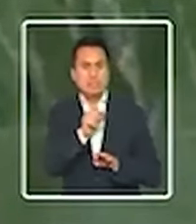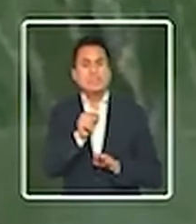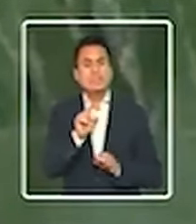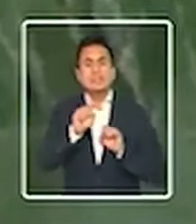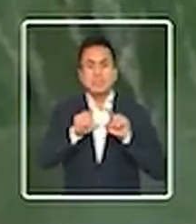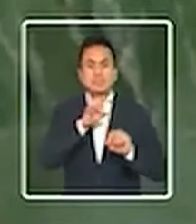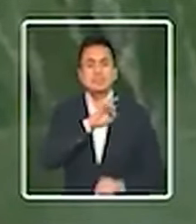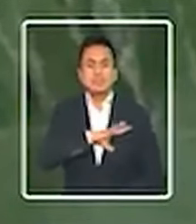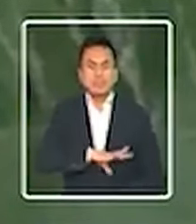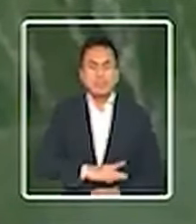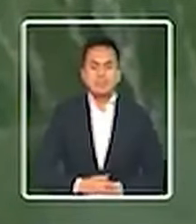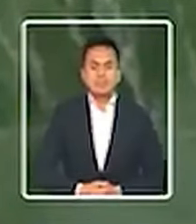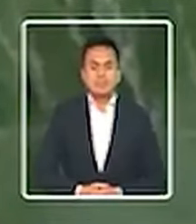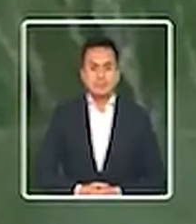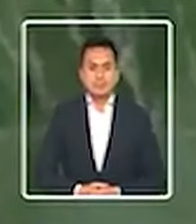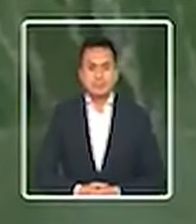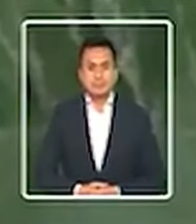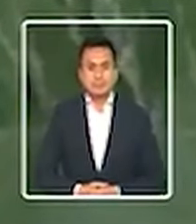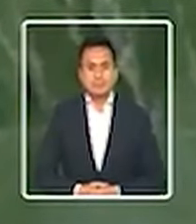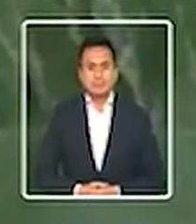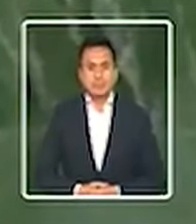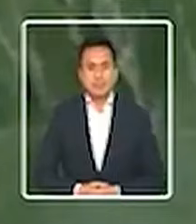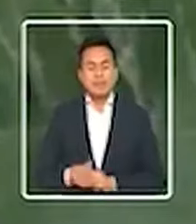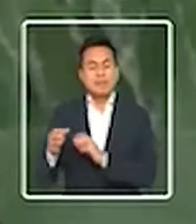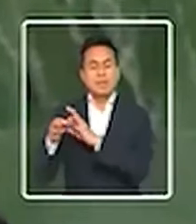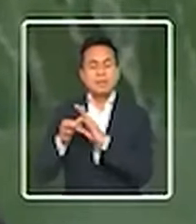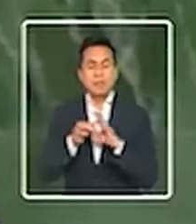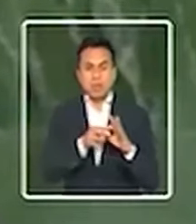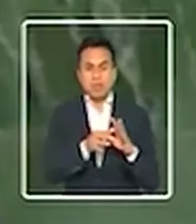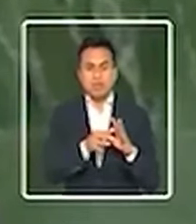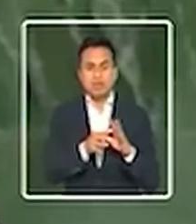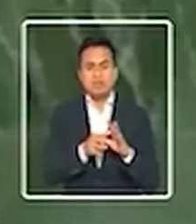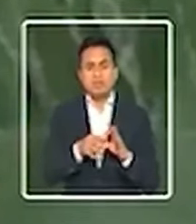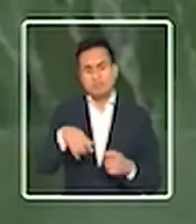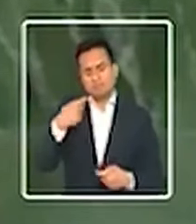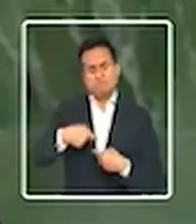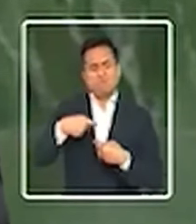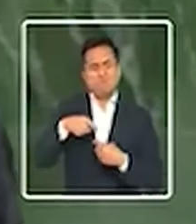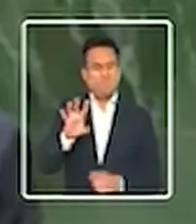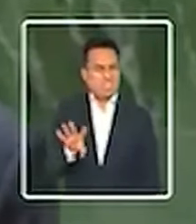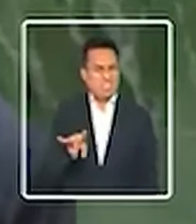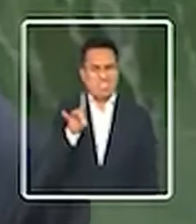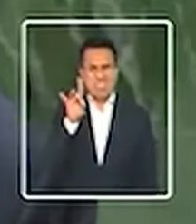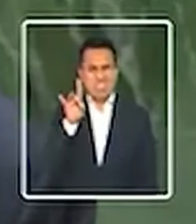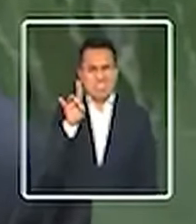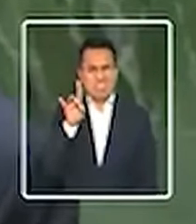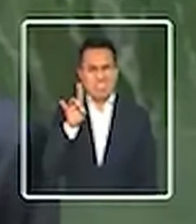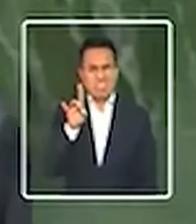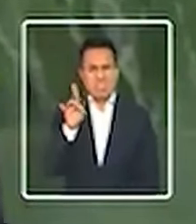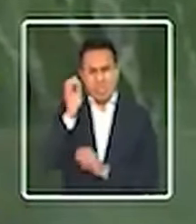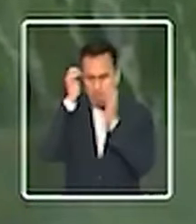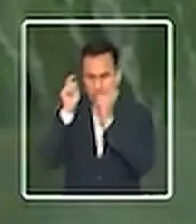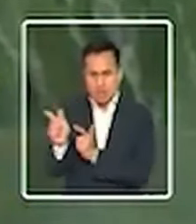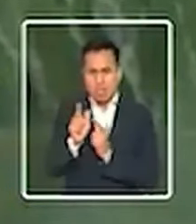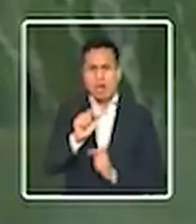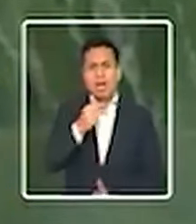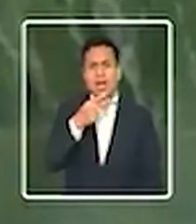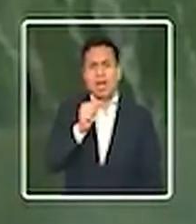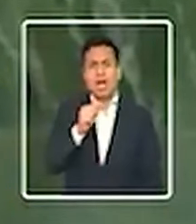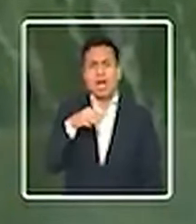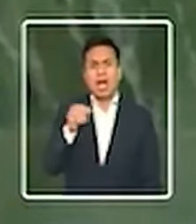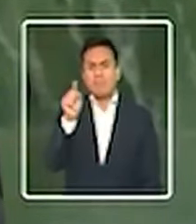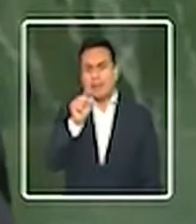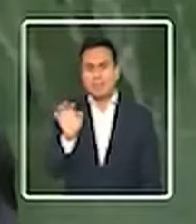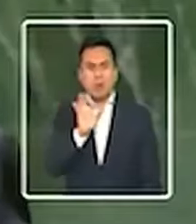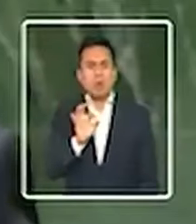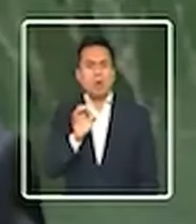desde Chile. Por eso, me niego a elegir entre el terrorismo de Hamas o